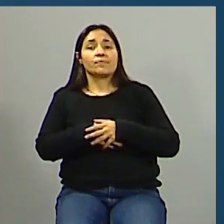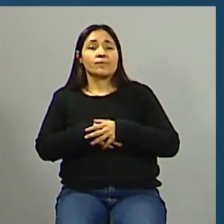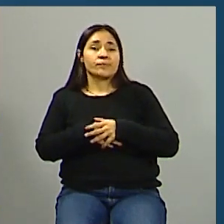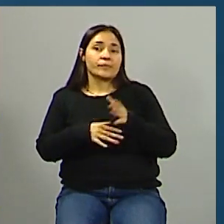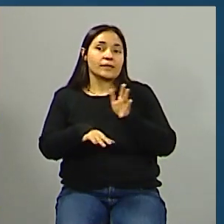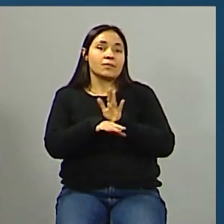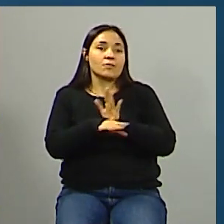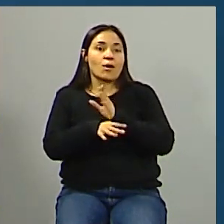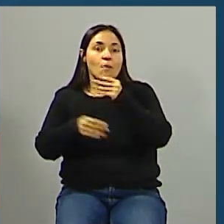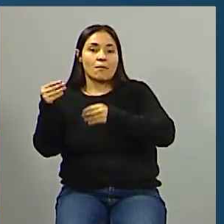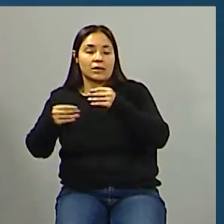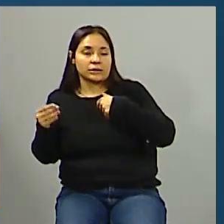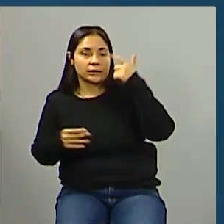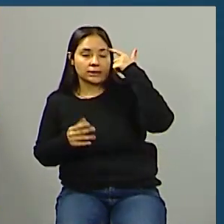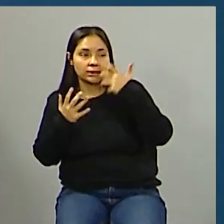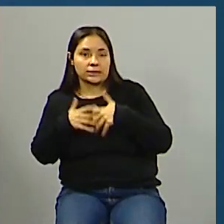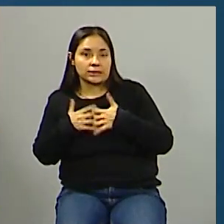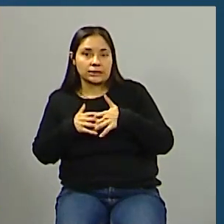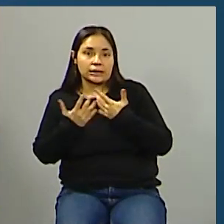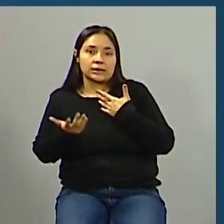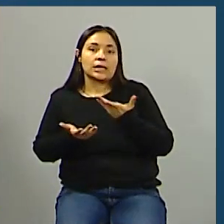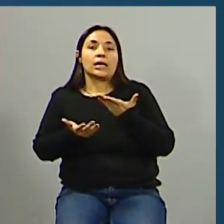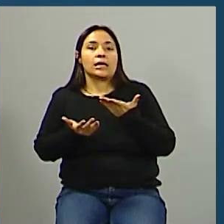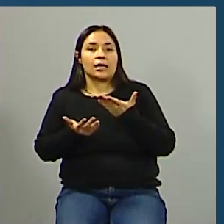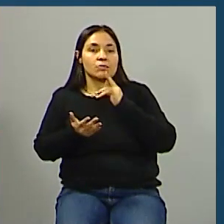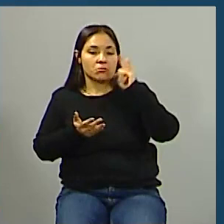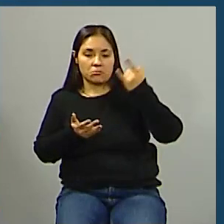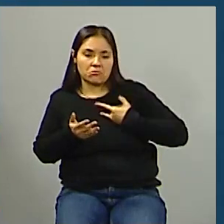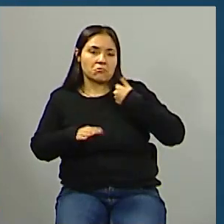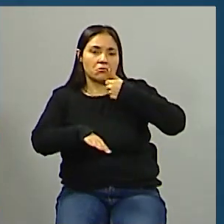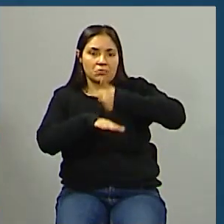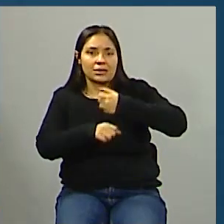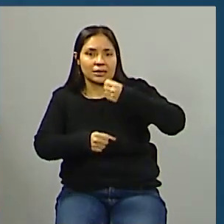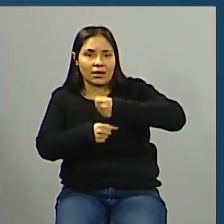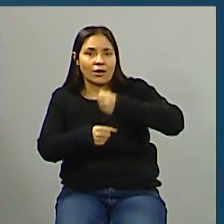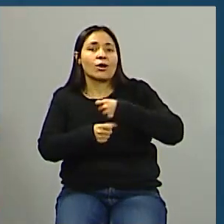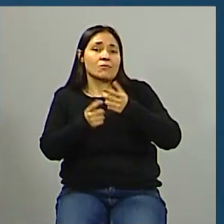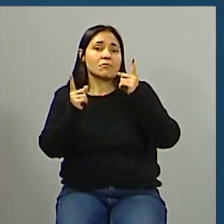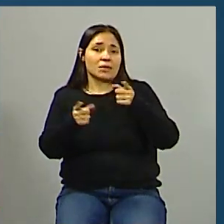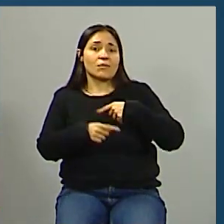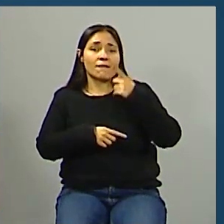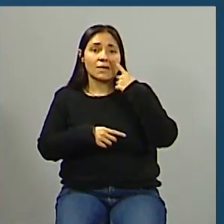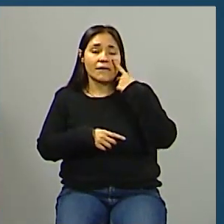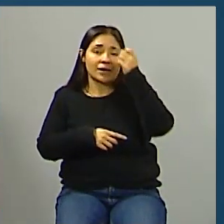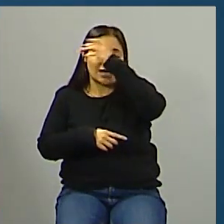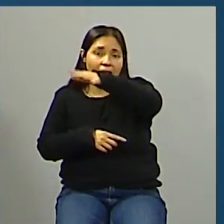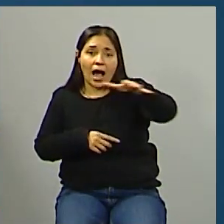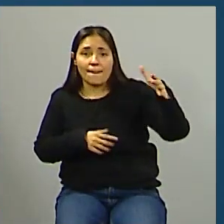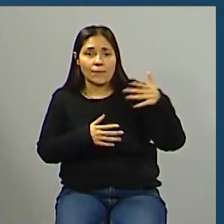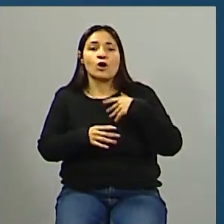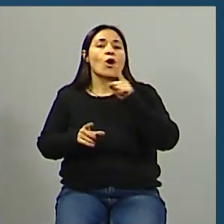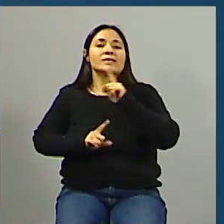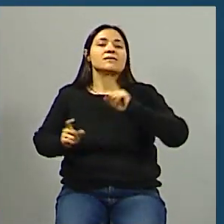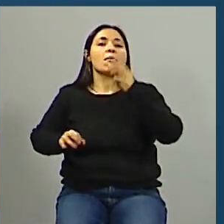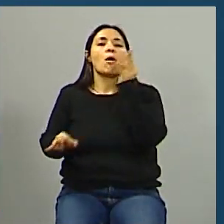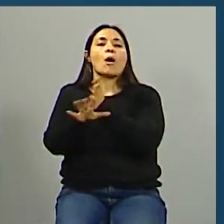Indudablemente el productor empieza incluso a acceder a hacer algunas propias tareas cuando es el productor ese que vive en la finca o que vive de la finca. No estoy hablando de los